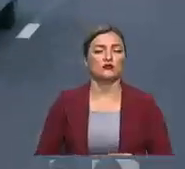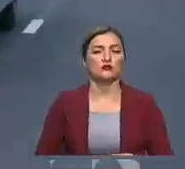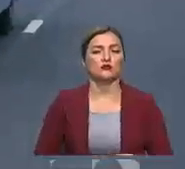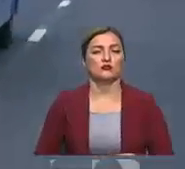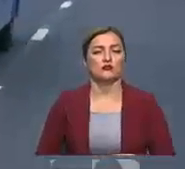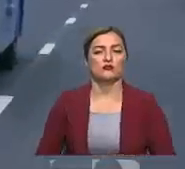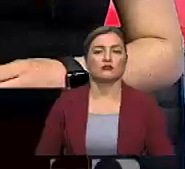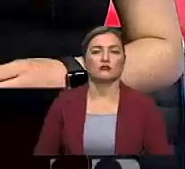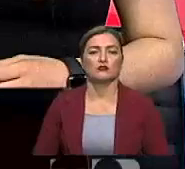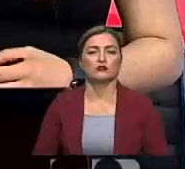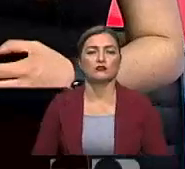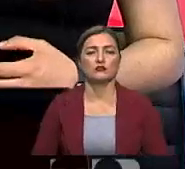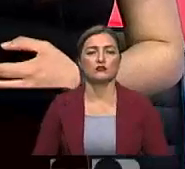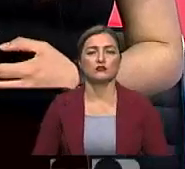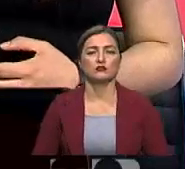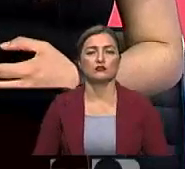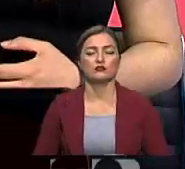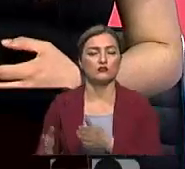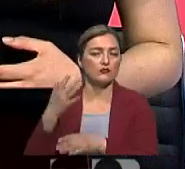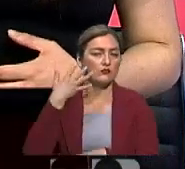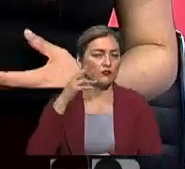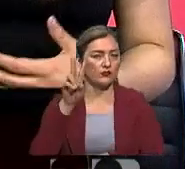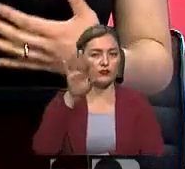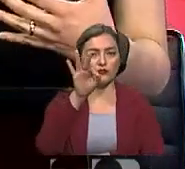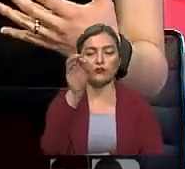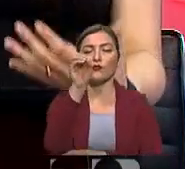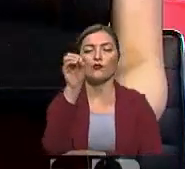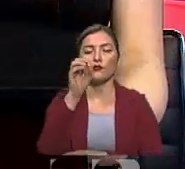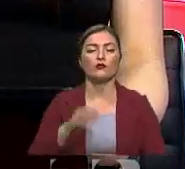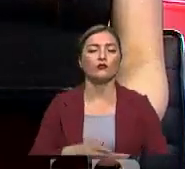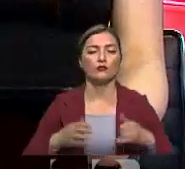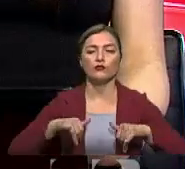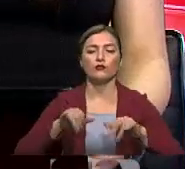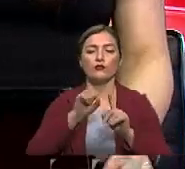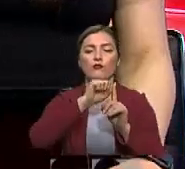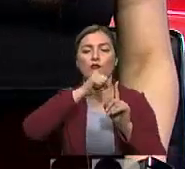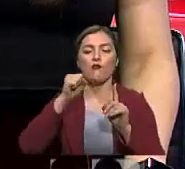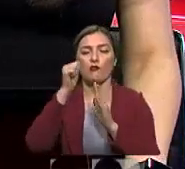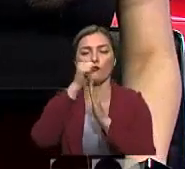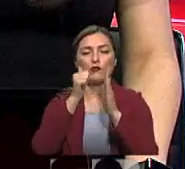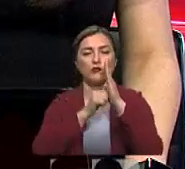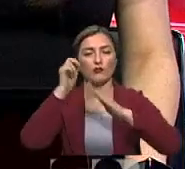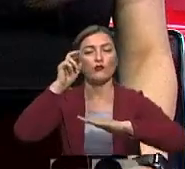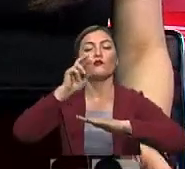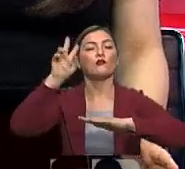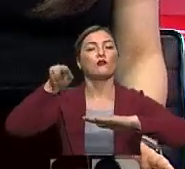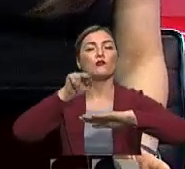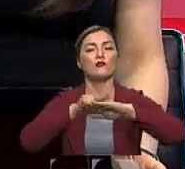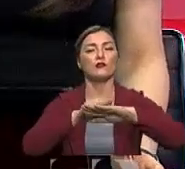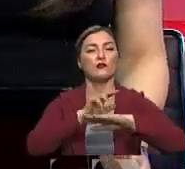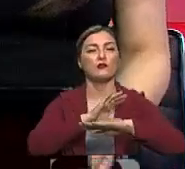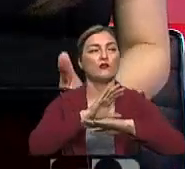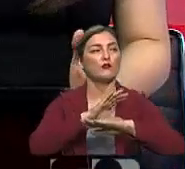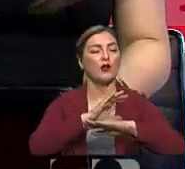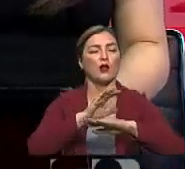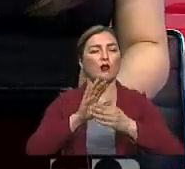Ceballos, 24 horas. Desde el 29 de octubre se restableció el sistema de la Agencia Metropolitana de Tránsito. Esto ha